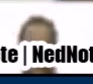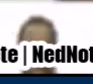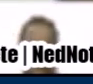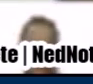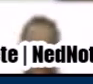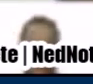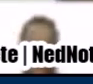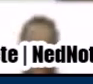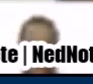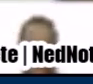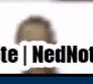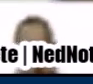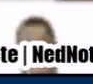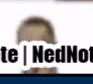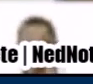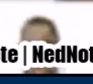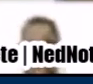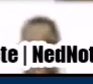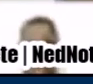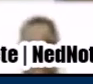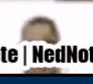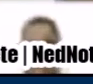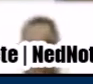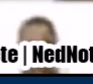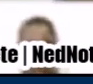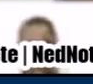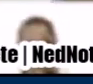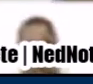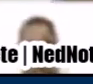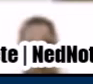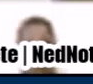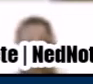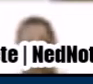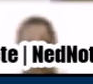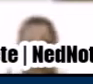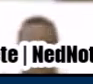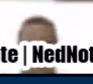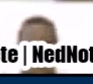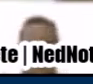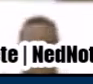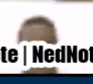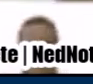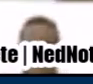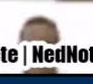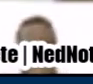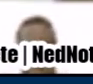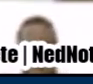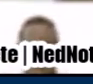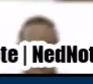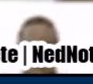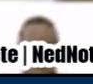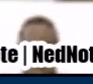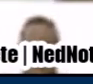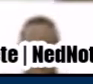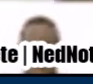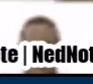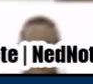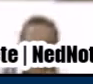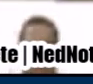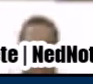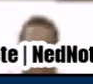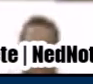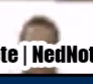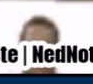sino a lo necesario para poder ejercer y poder lograr el cambio en Venezuela. Que hoy, y que no se confunda la